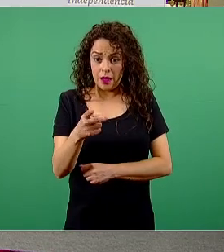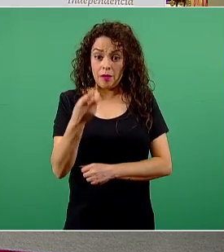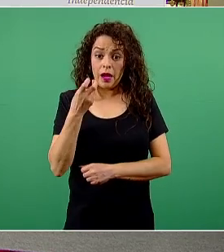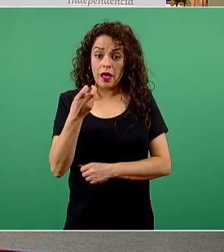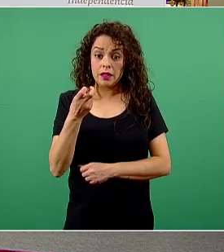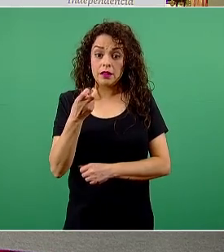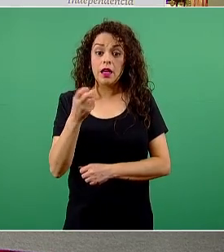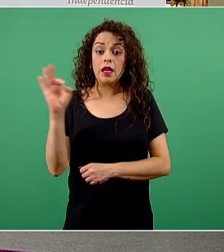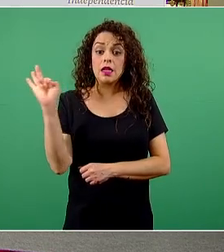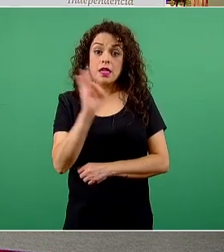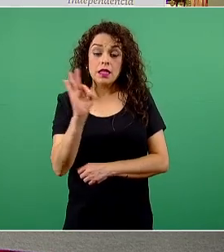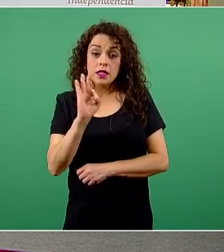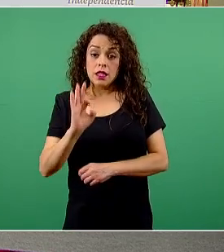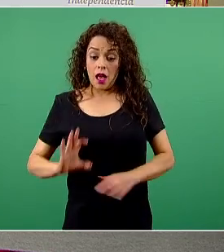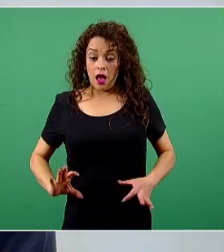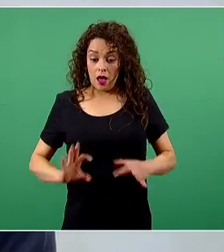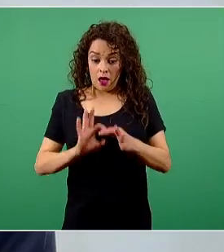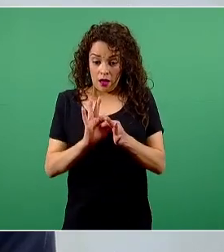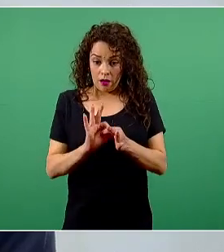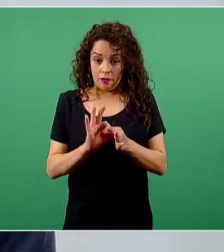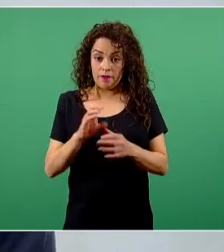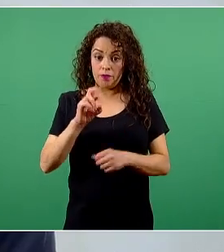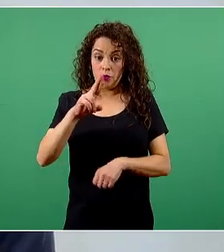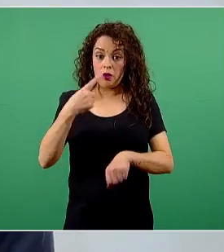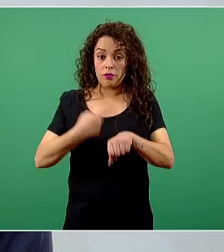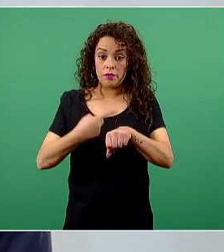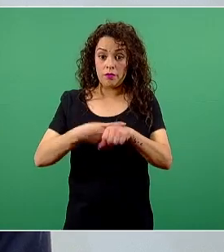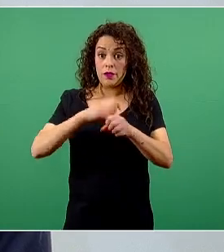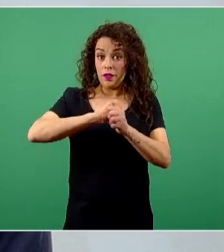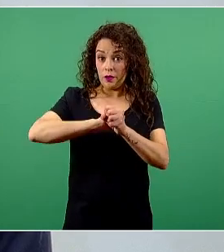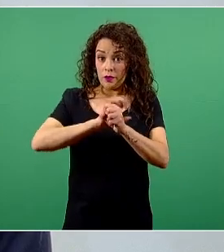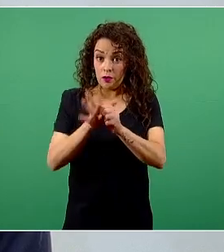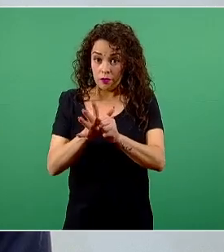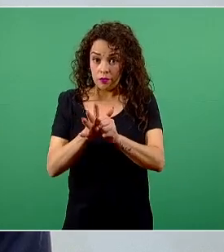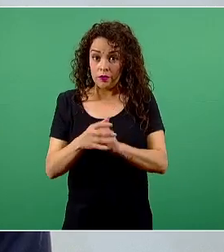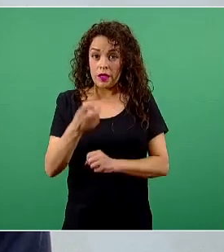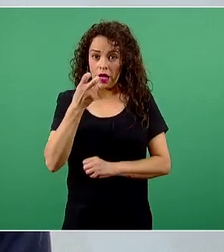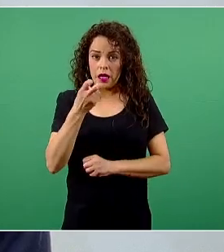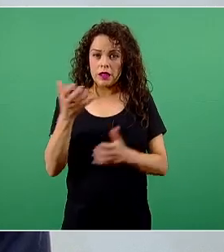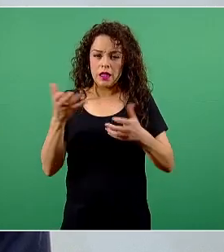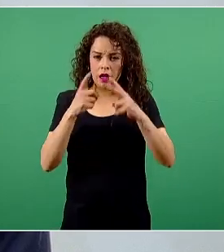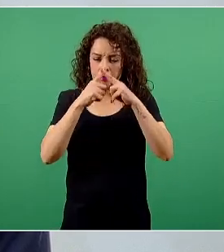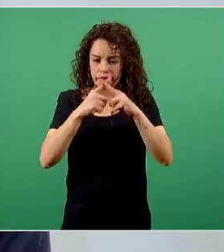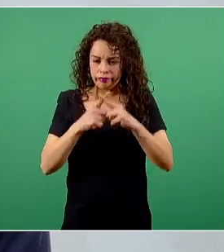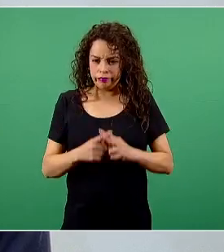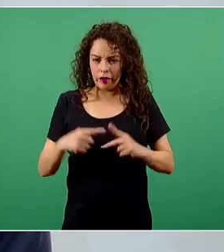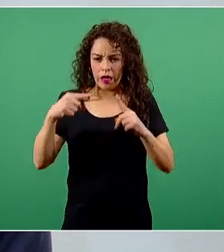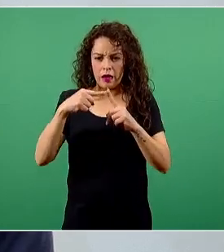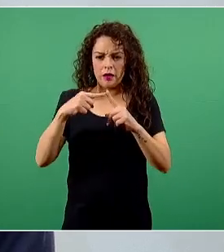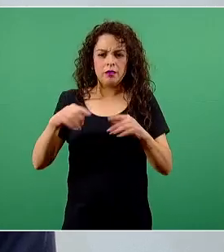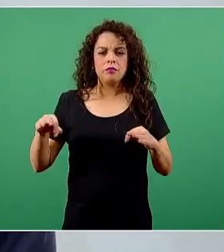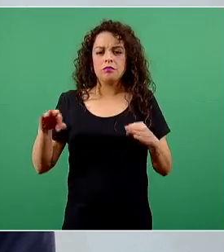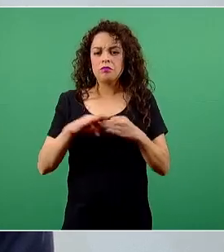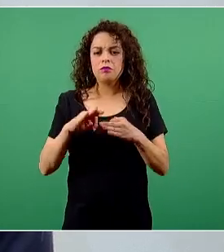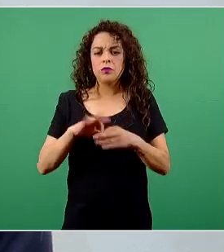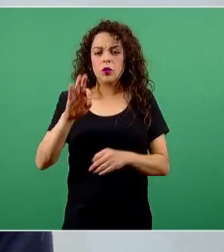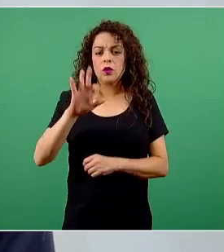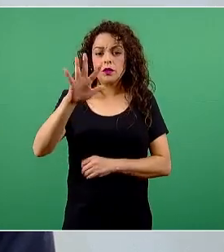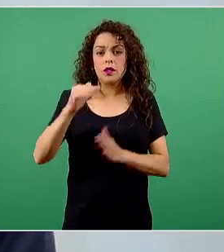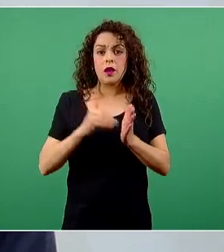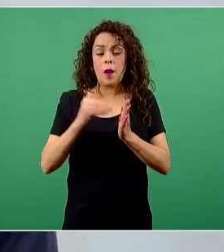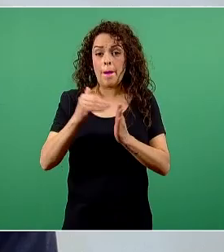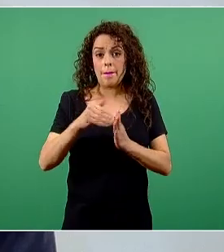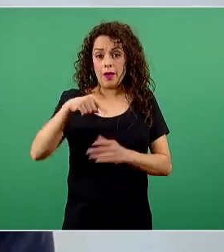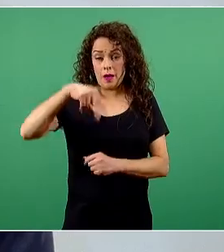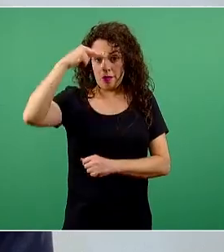pudiera asociarse a COVID-19, si eso lo dividimos entre los casi 45 millones de mexicanos